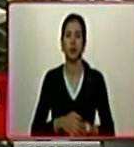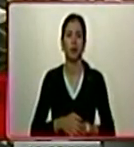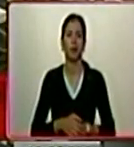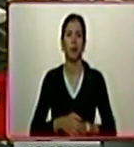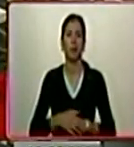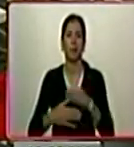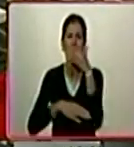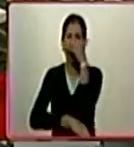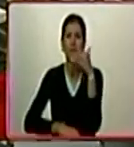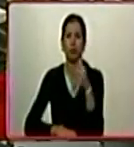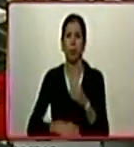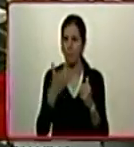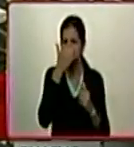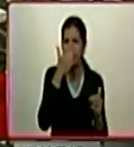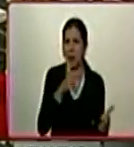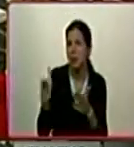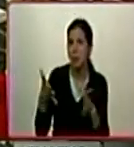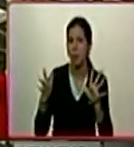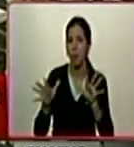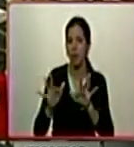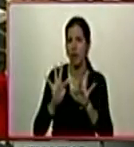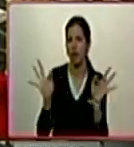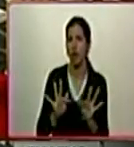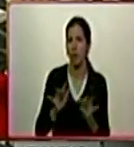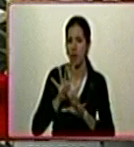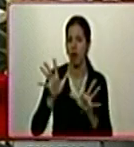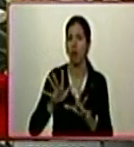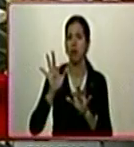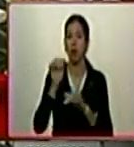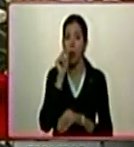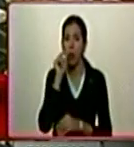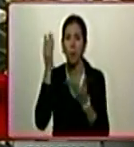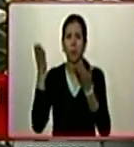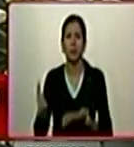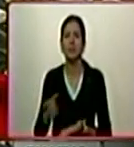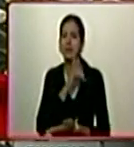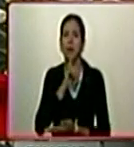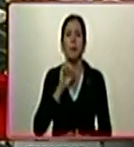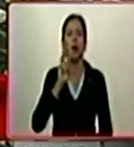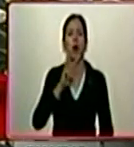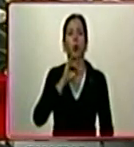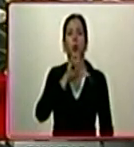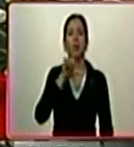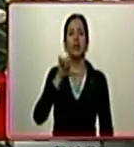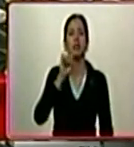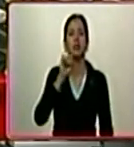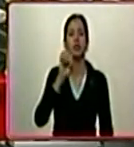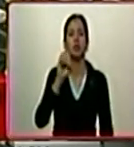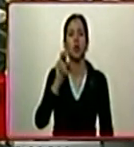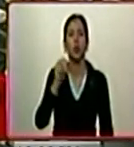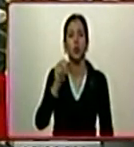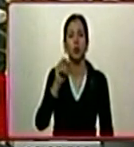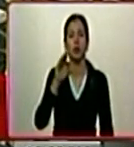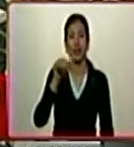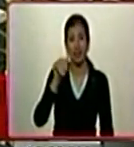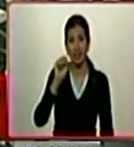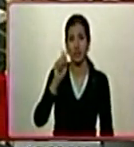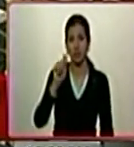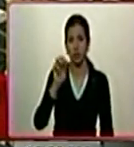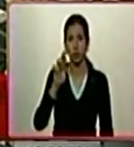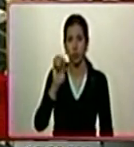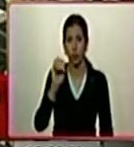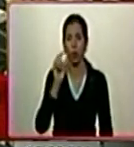un señor conocido en el área como Wilson Castro, un ciudadano que estuvo